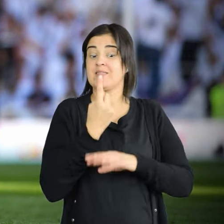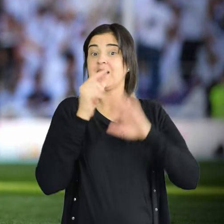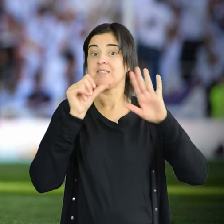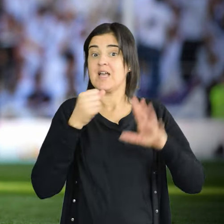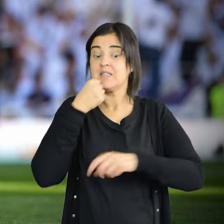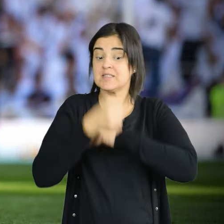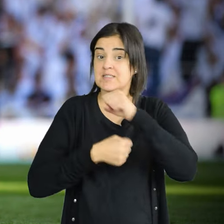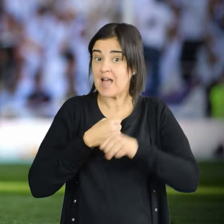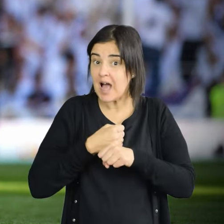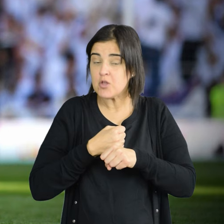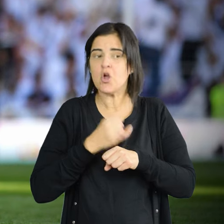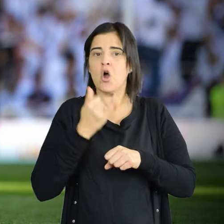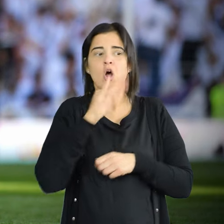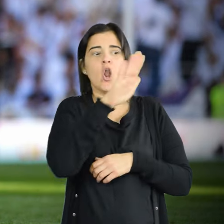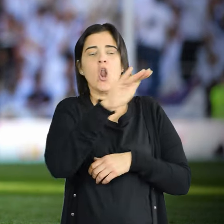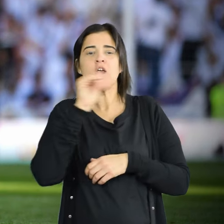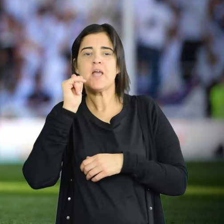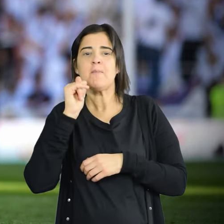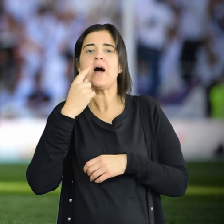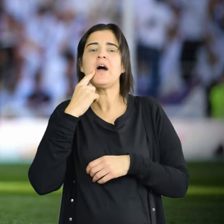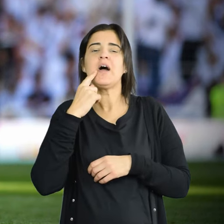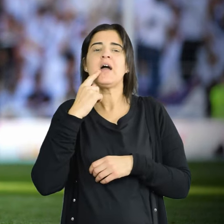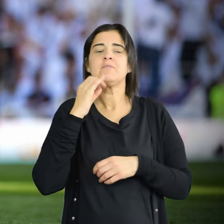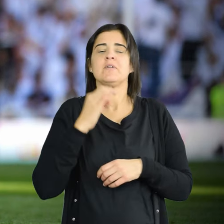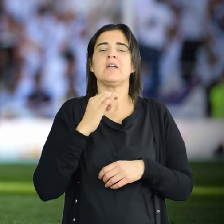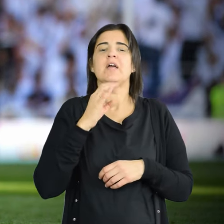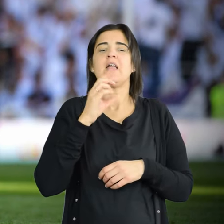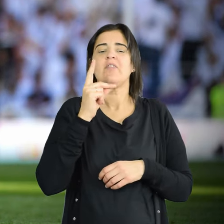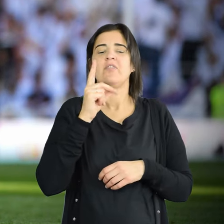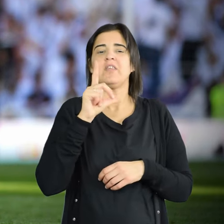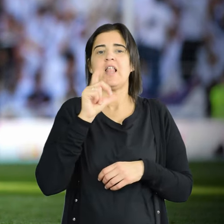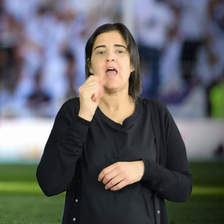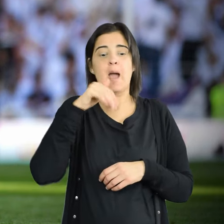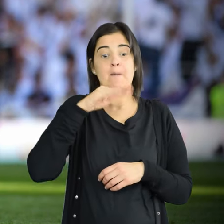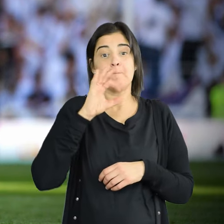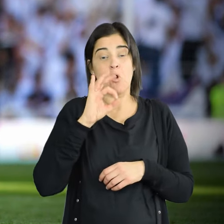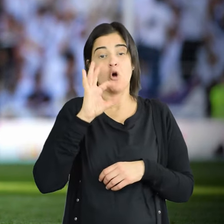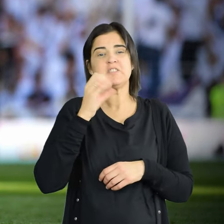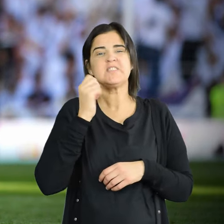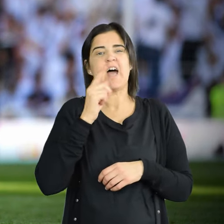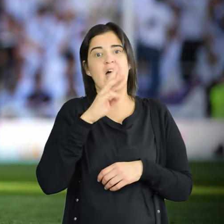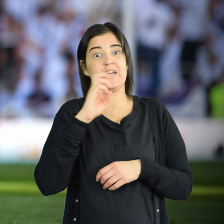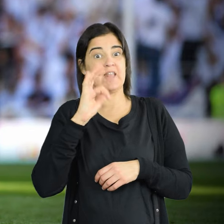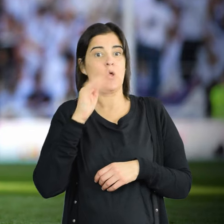logra sus 16 años ser convocado y fichado en el dinamo de zagreb